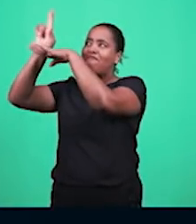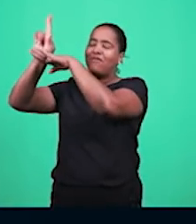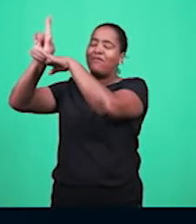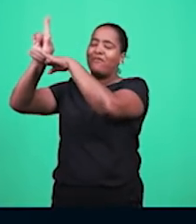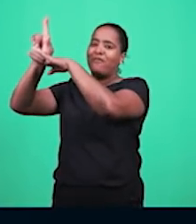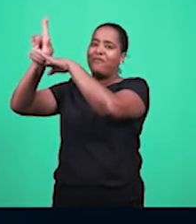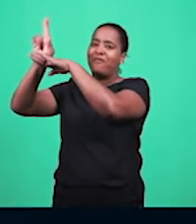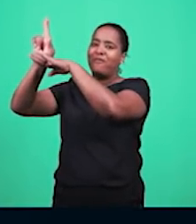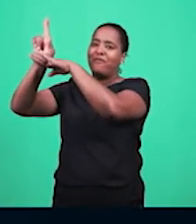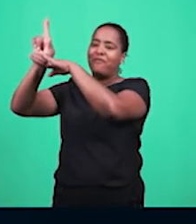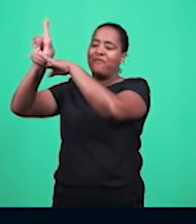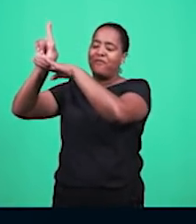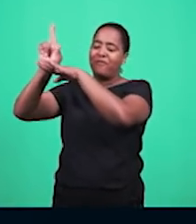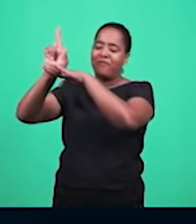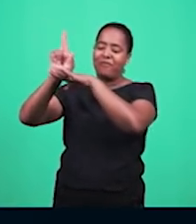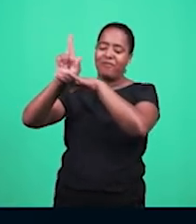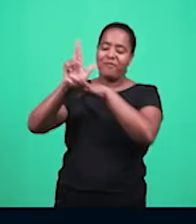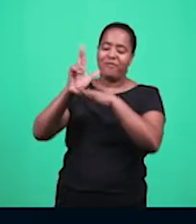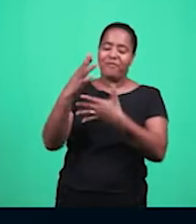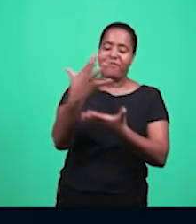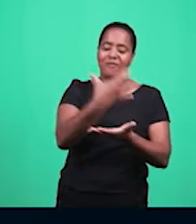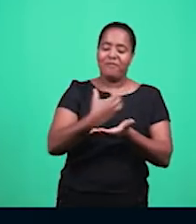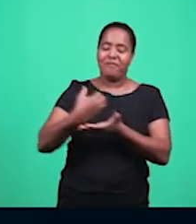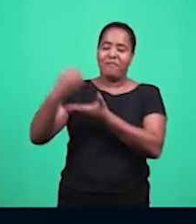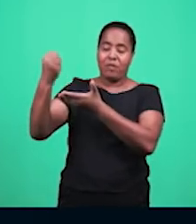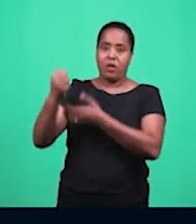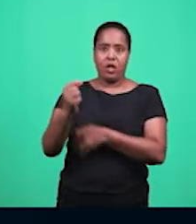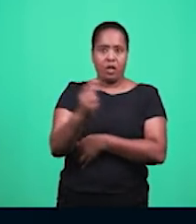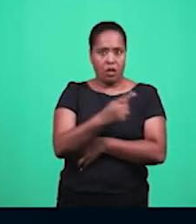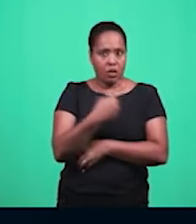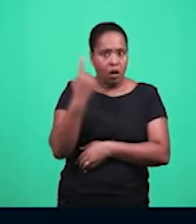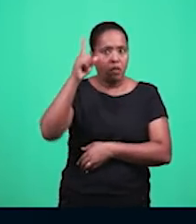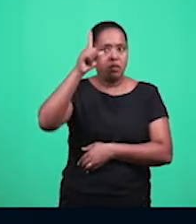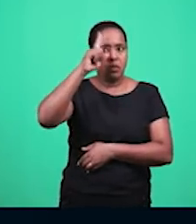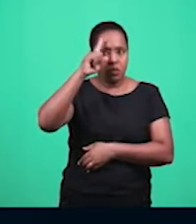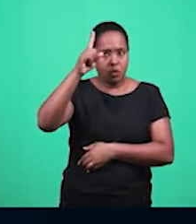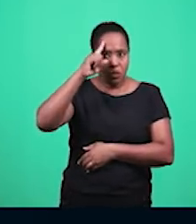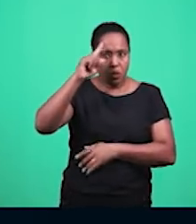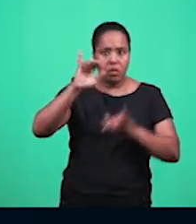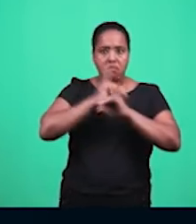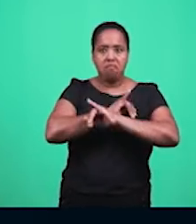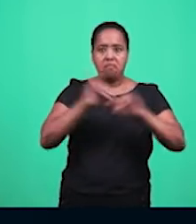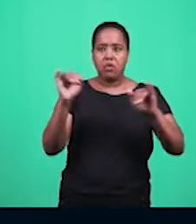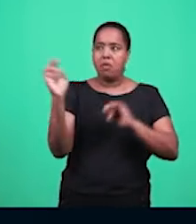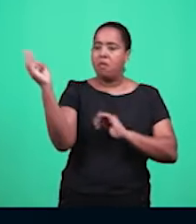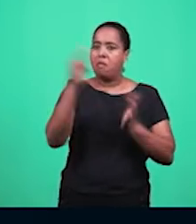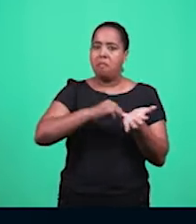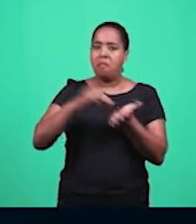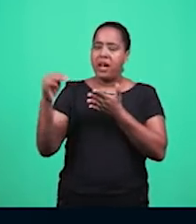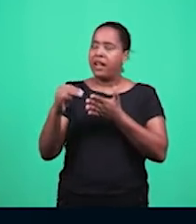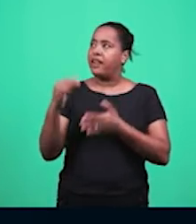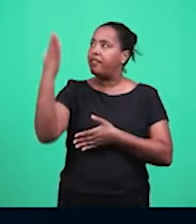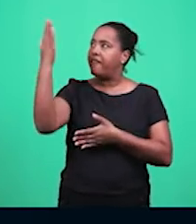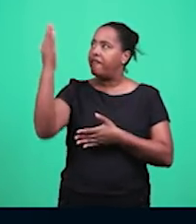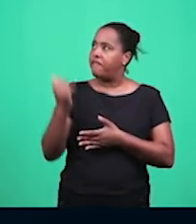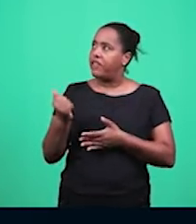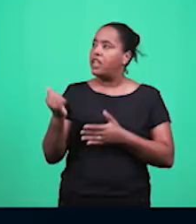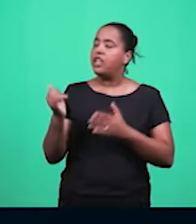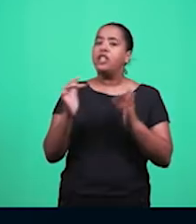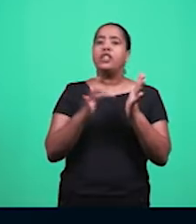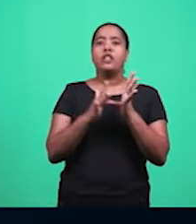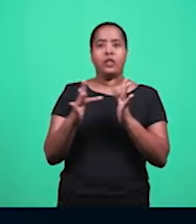el vendrá a buscar a su iglesia y nosotros estamos proclamando todos los días maranatha ven señor